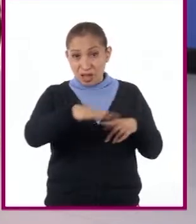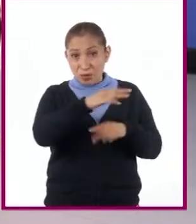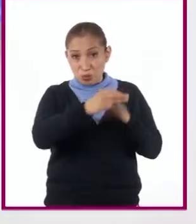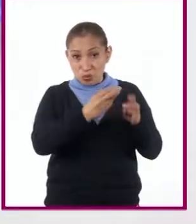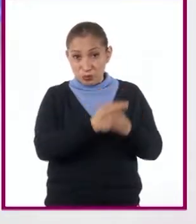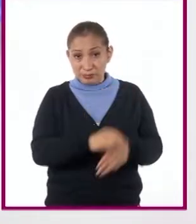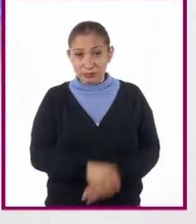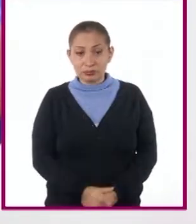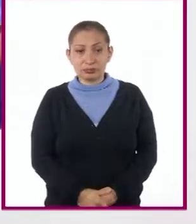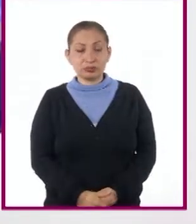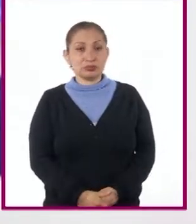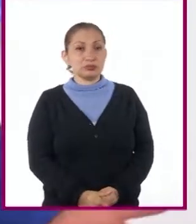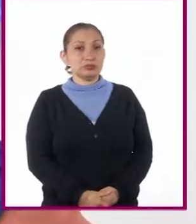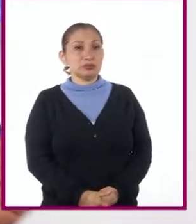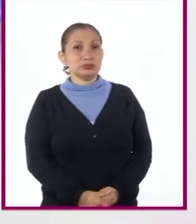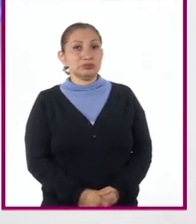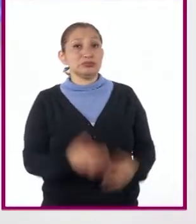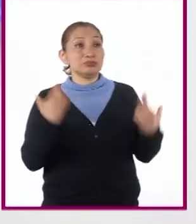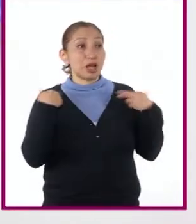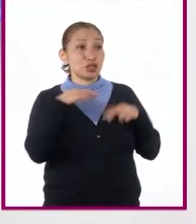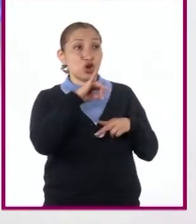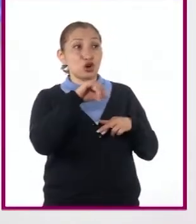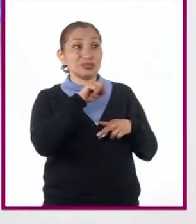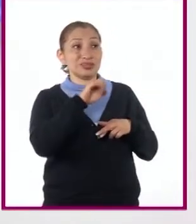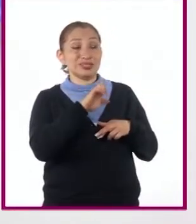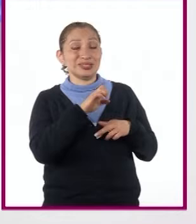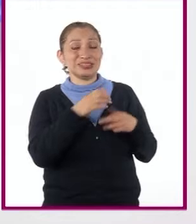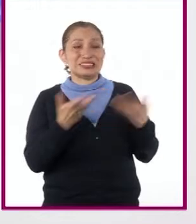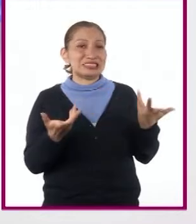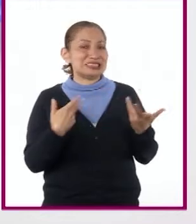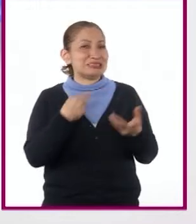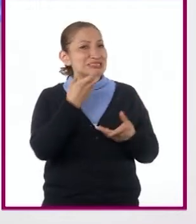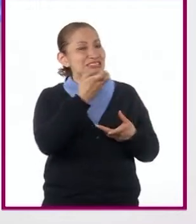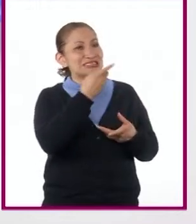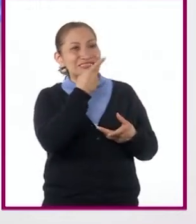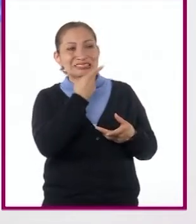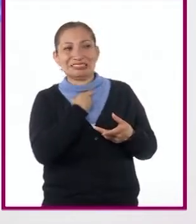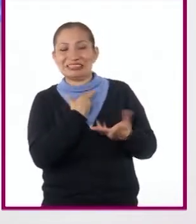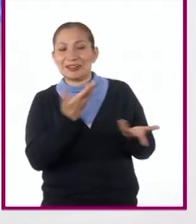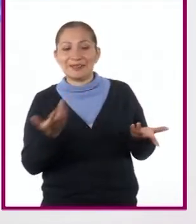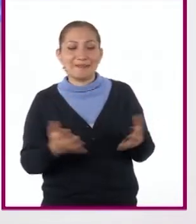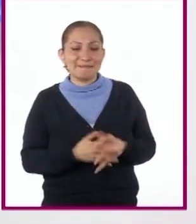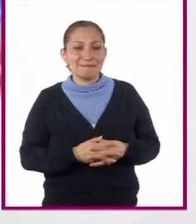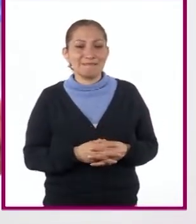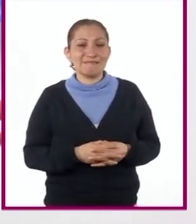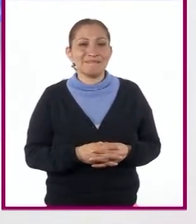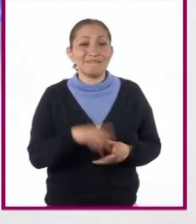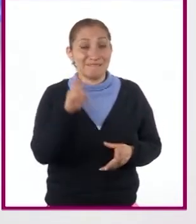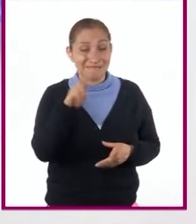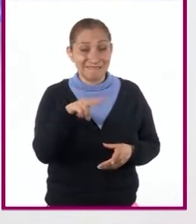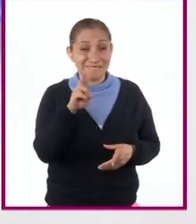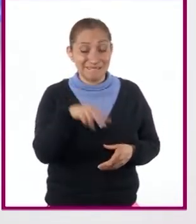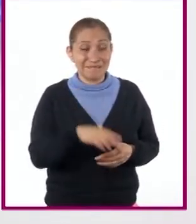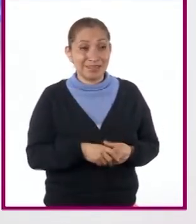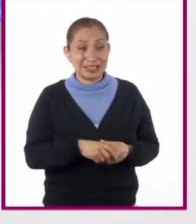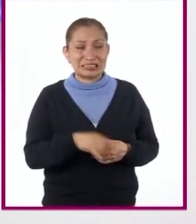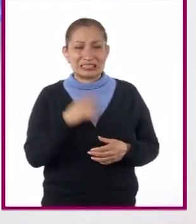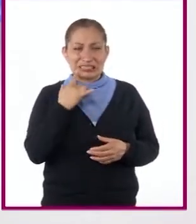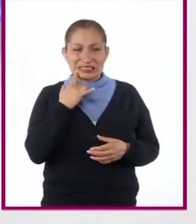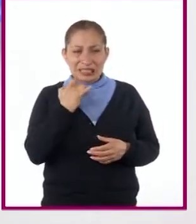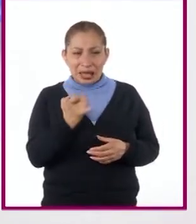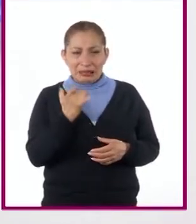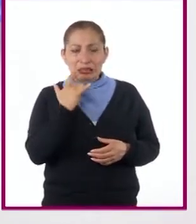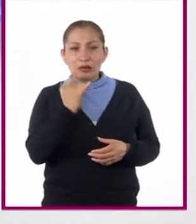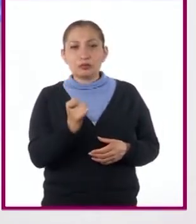planeta? Profesor José Manuel, no me hagas esto. La verdad, trato